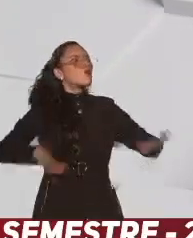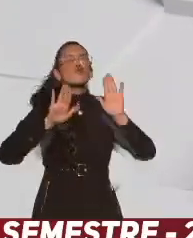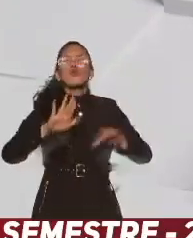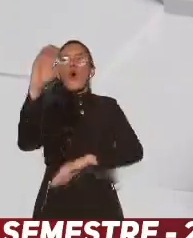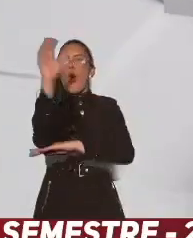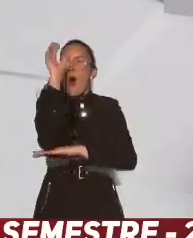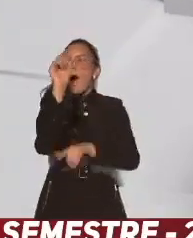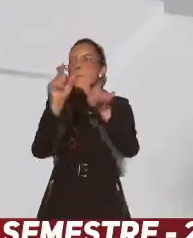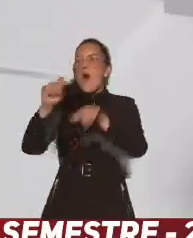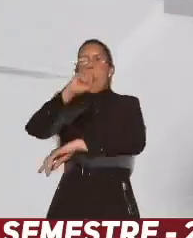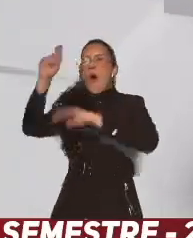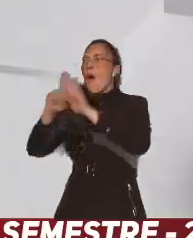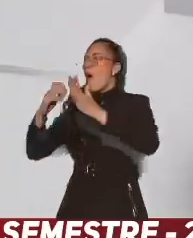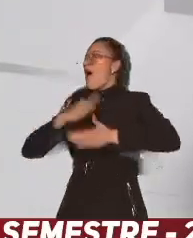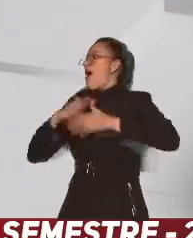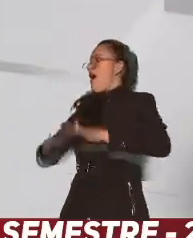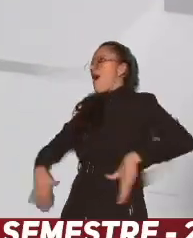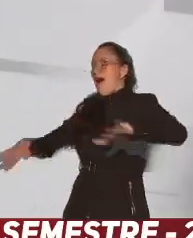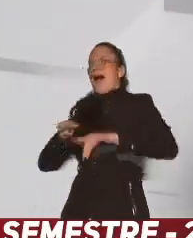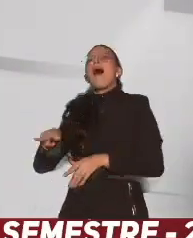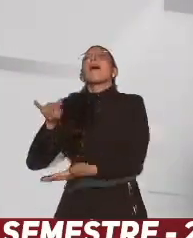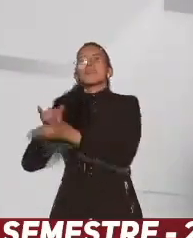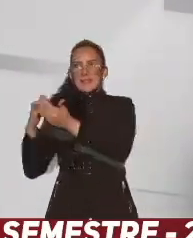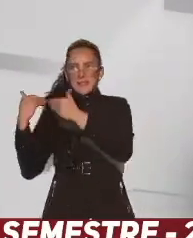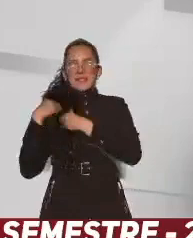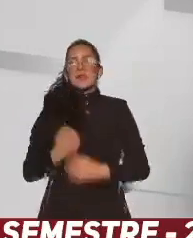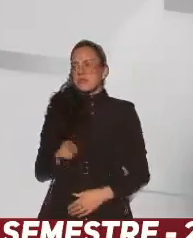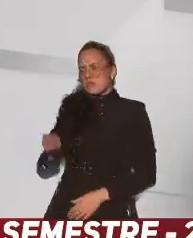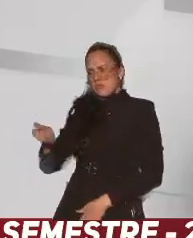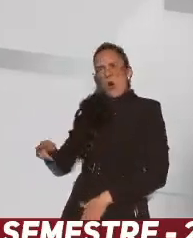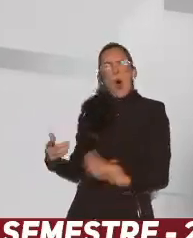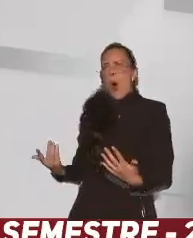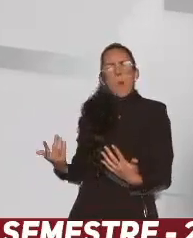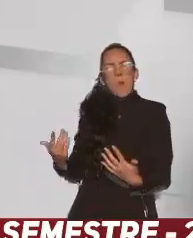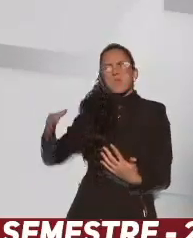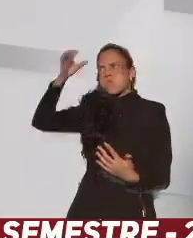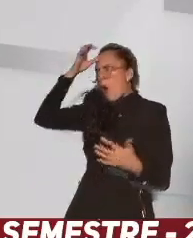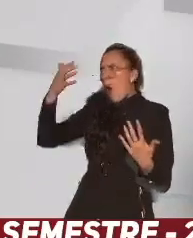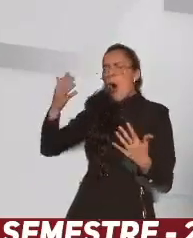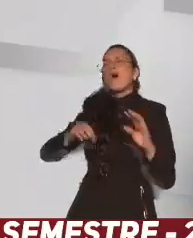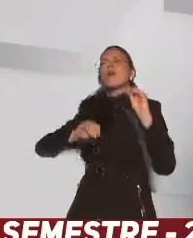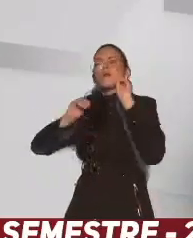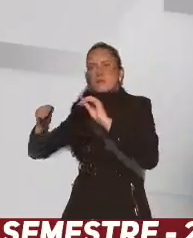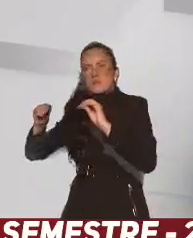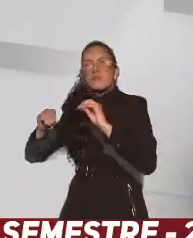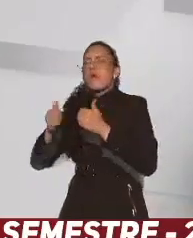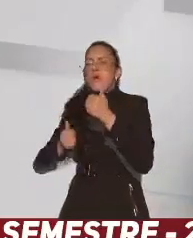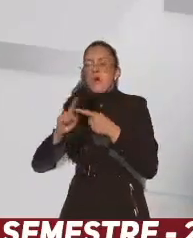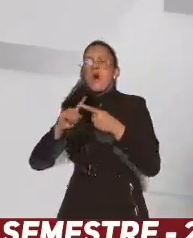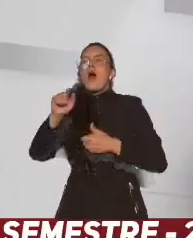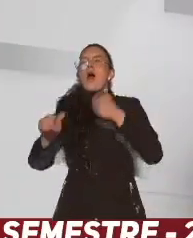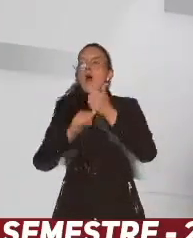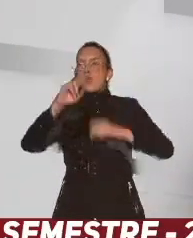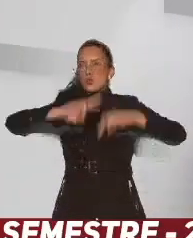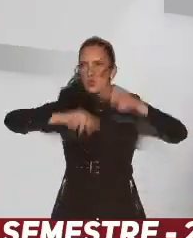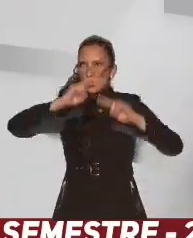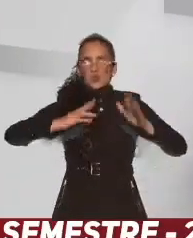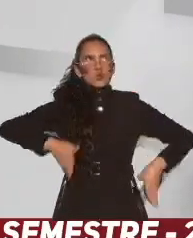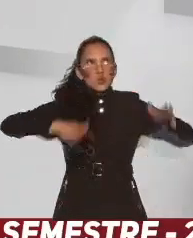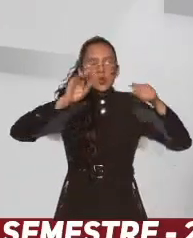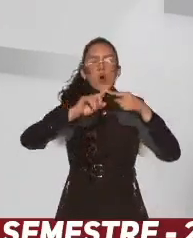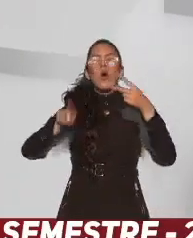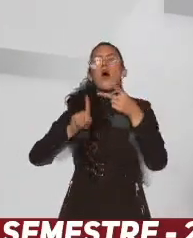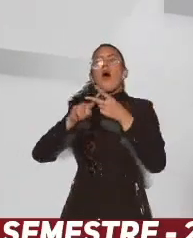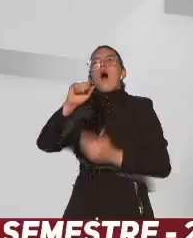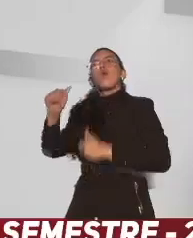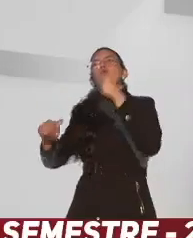Estos soldados reciben capacitación certificada en auxiliar de construcción, auxiliar en operaciones logísticas, entre